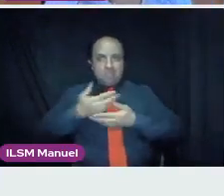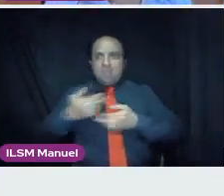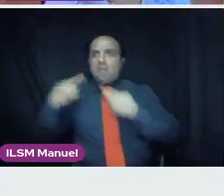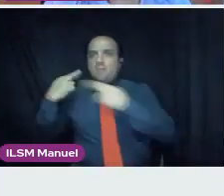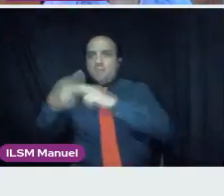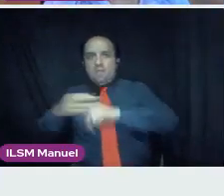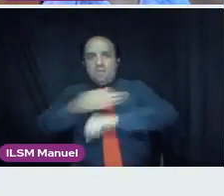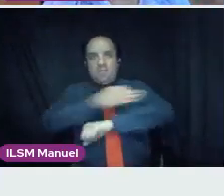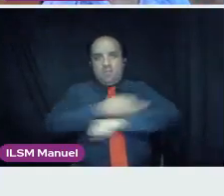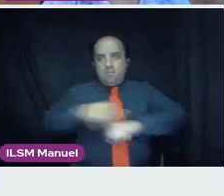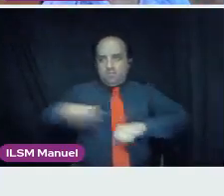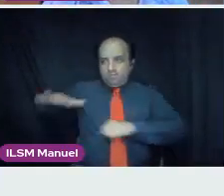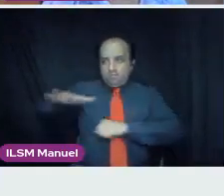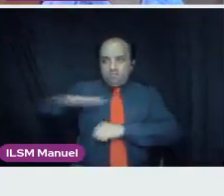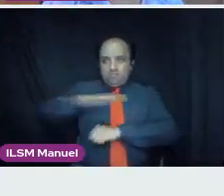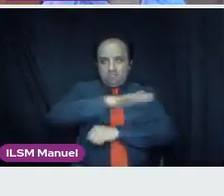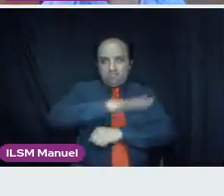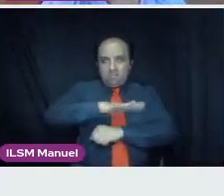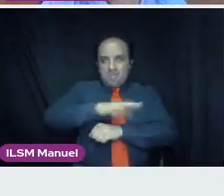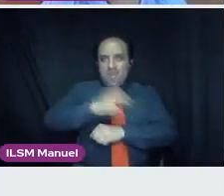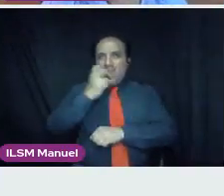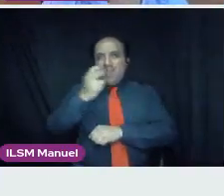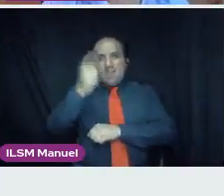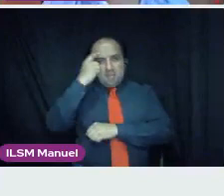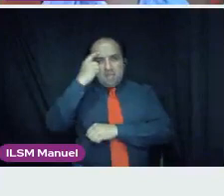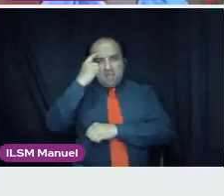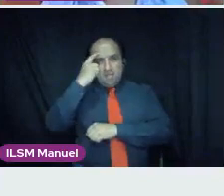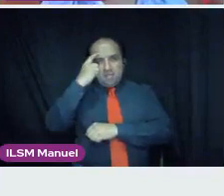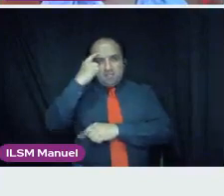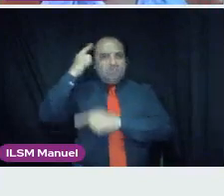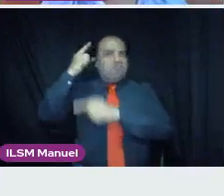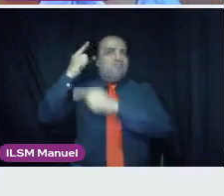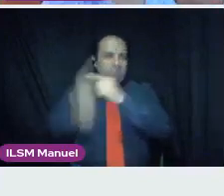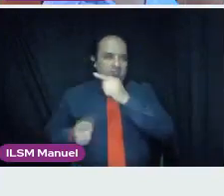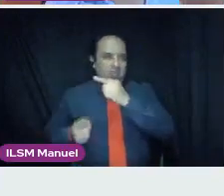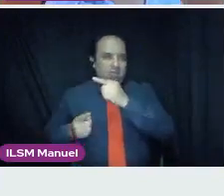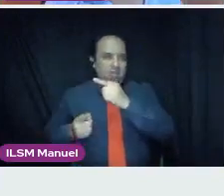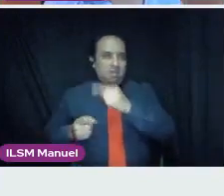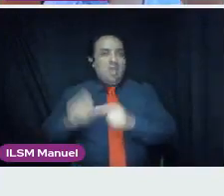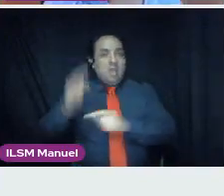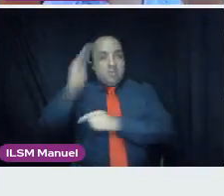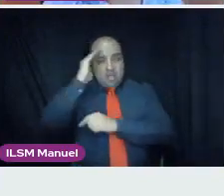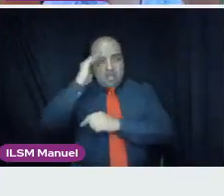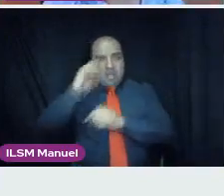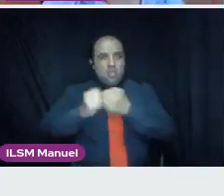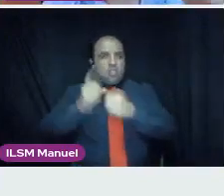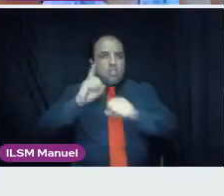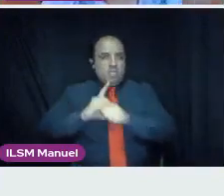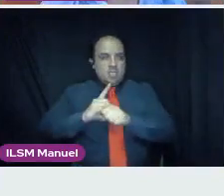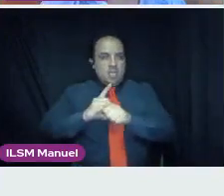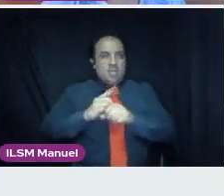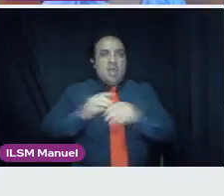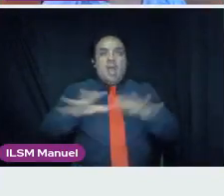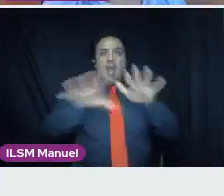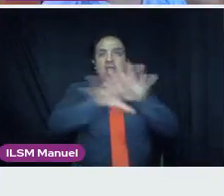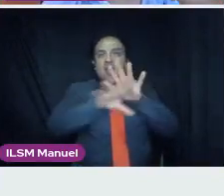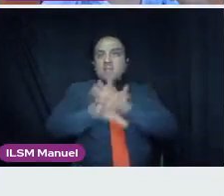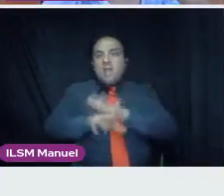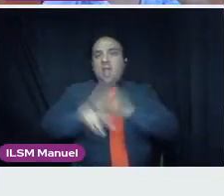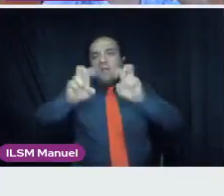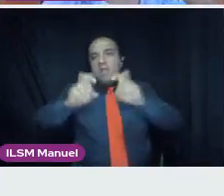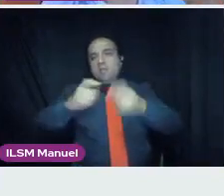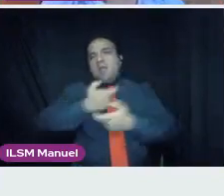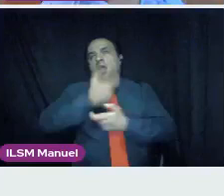rompa y se considere que la sociedad ha evolucionado por cuestiones